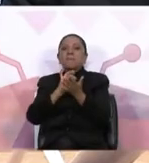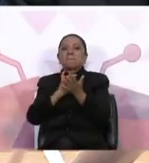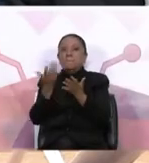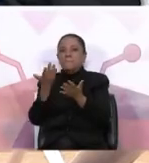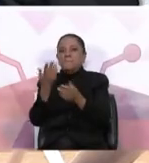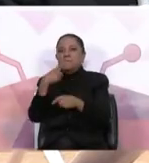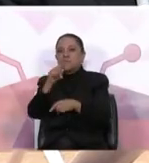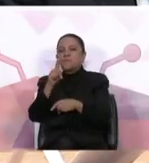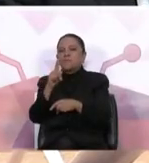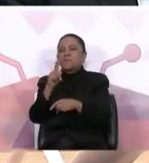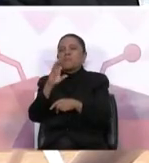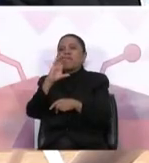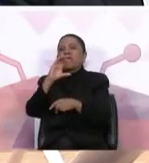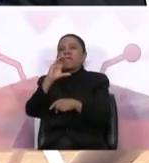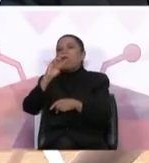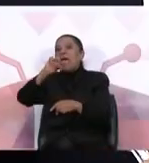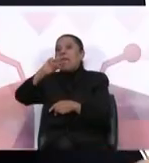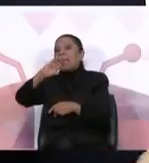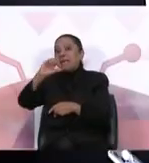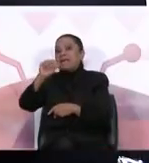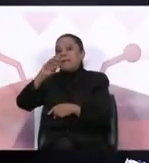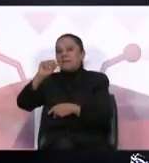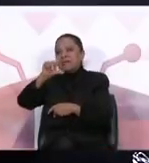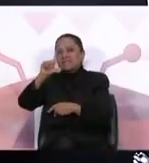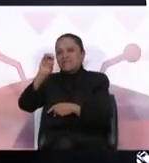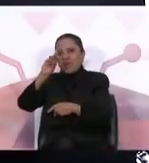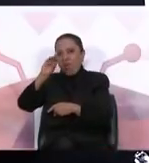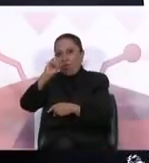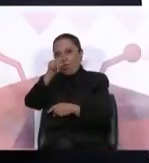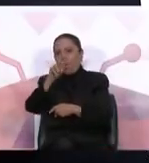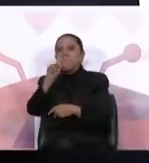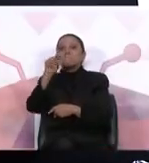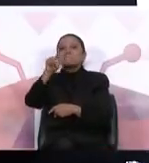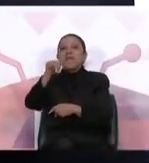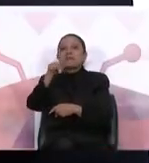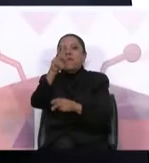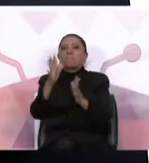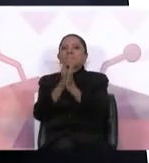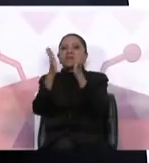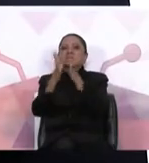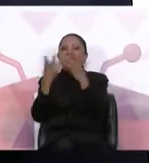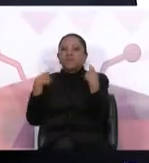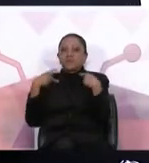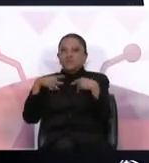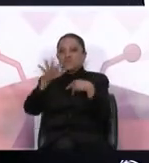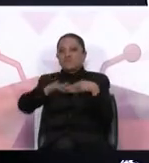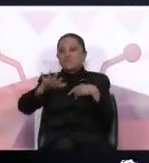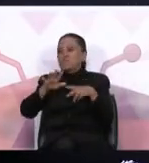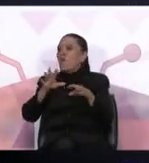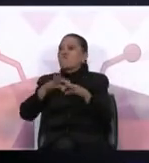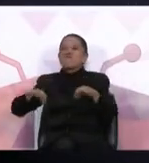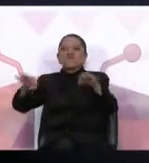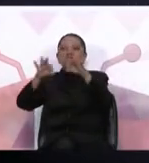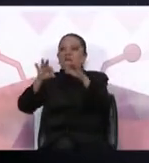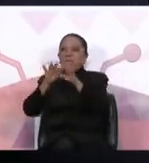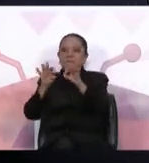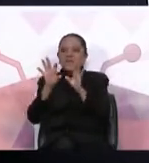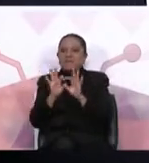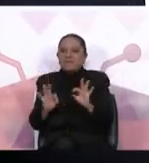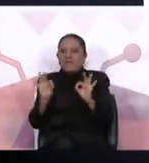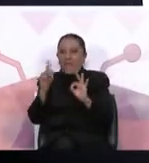pan en movimiento ciudadano candidato participación ciudadana fundamental para el desarrollo social secuestros